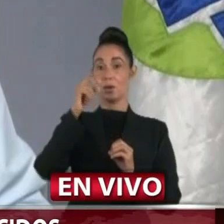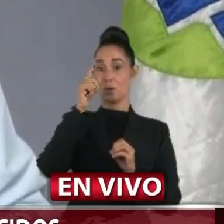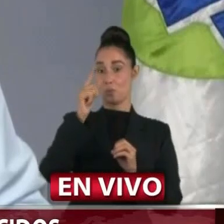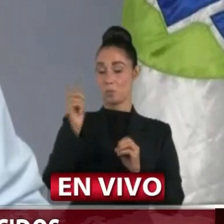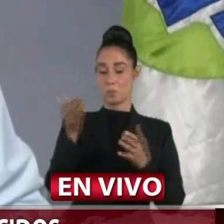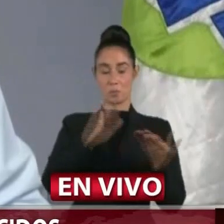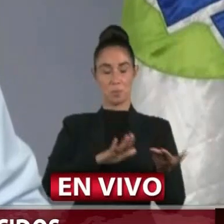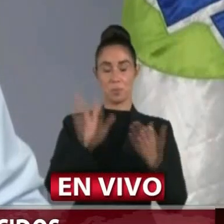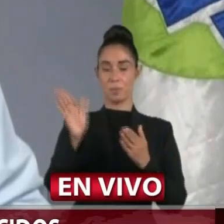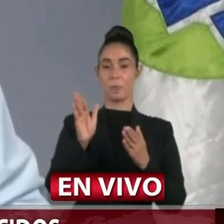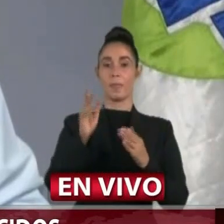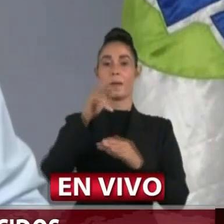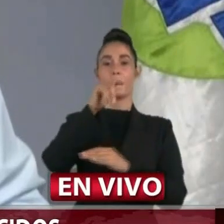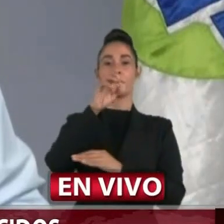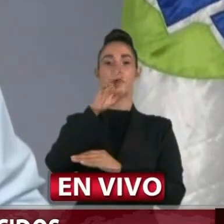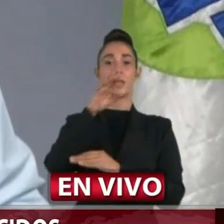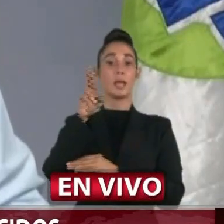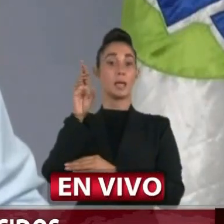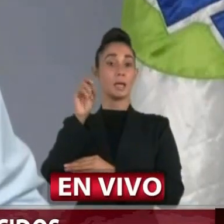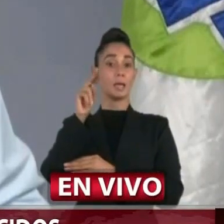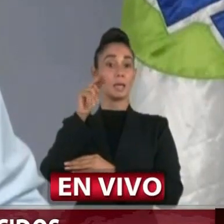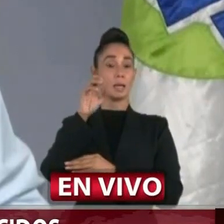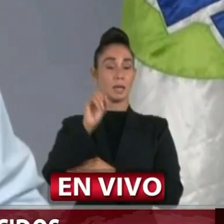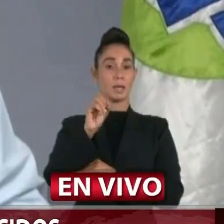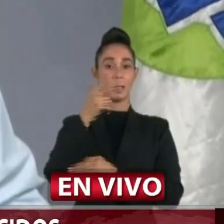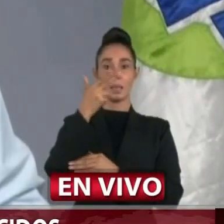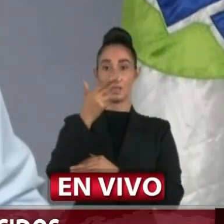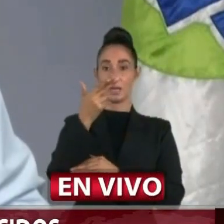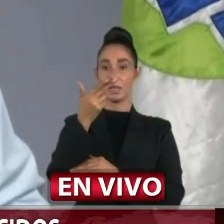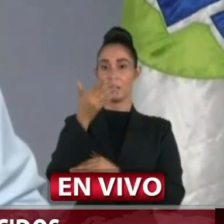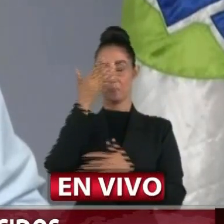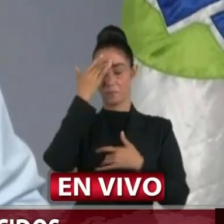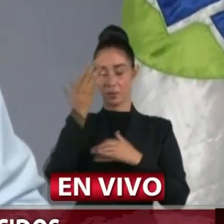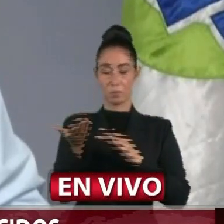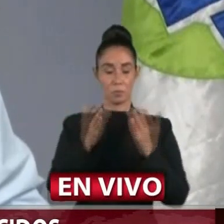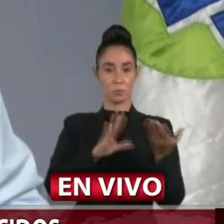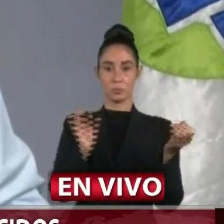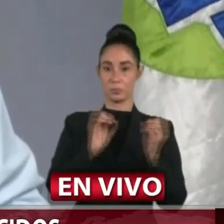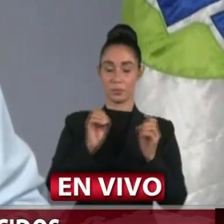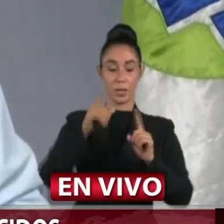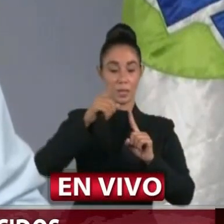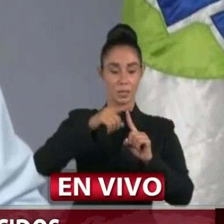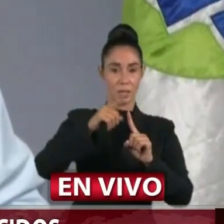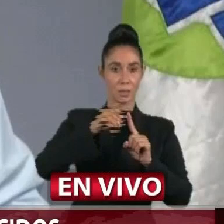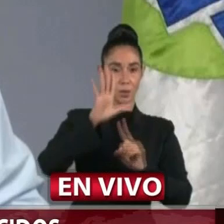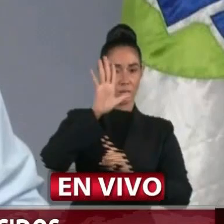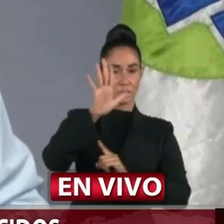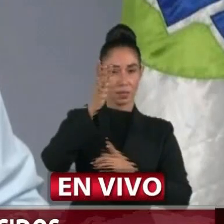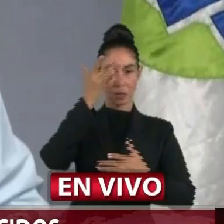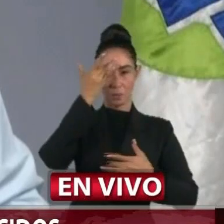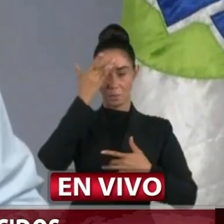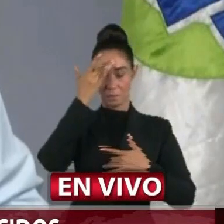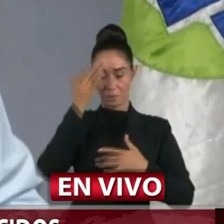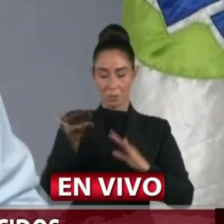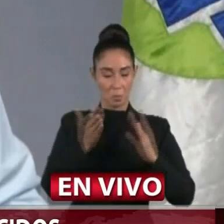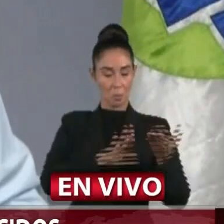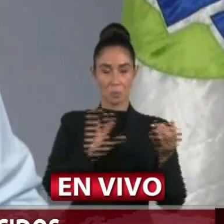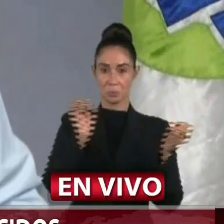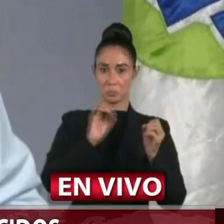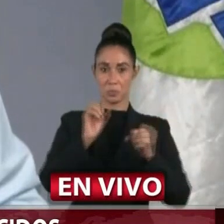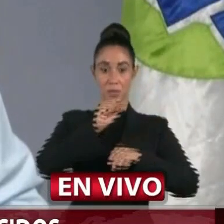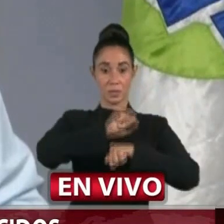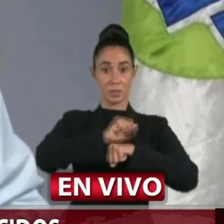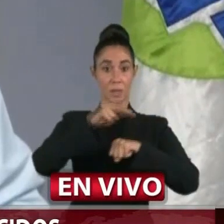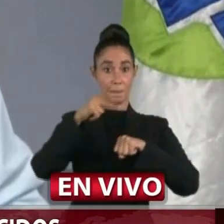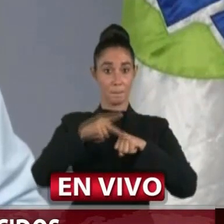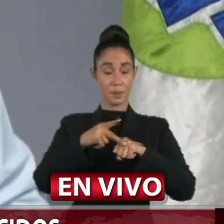sin fallecimiento. San Cristóbal, 5 casos sin fallecimiento. San Pedro de Macorís, 3 casos